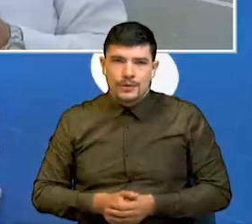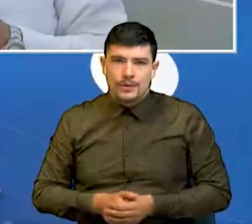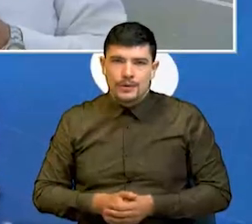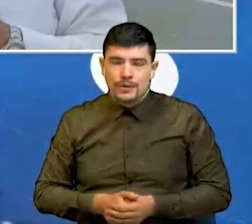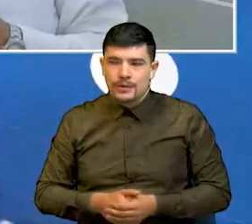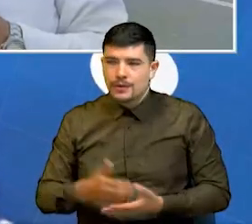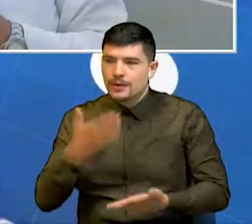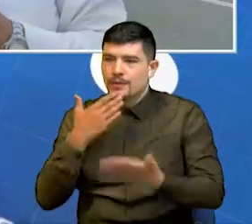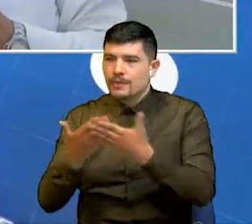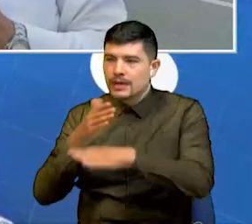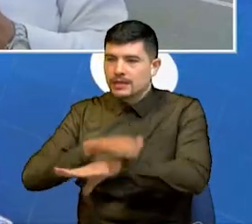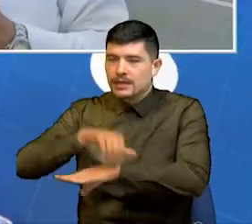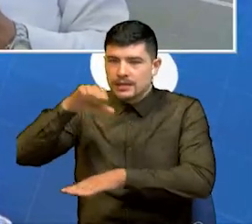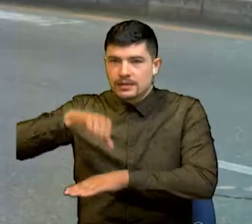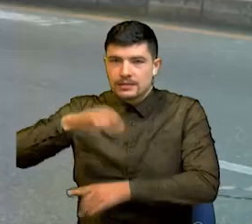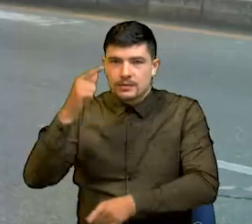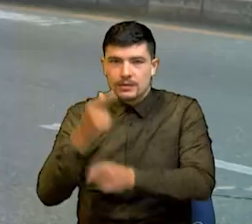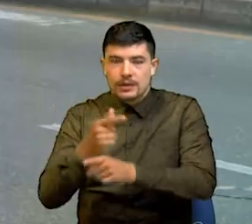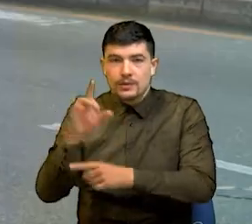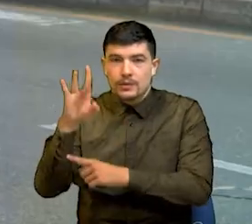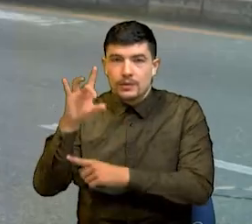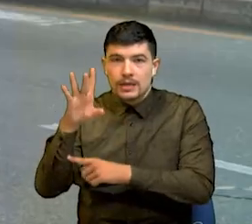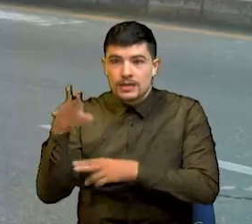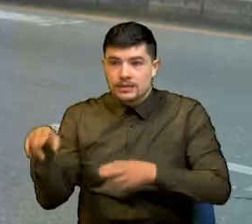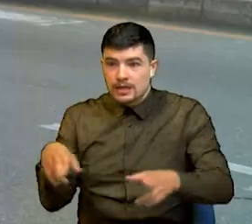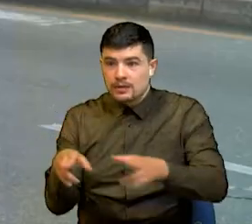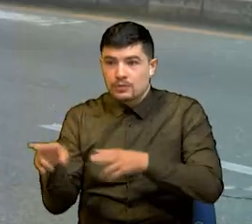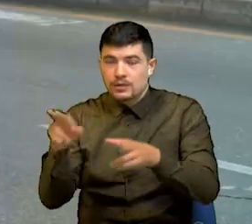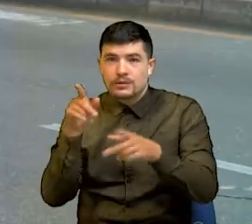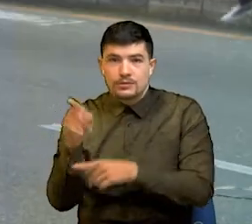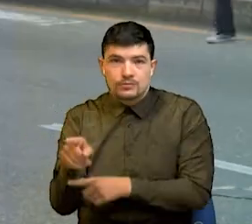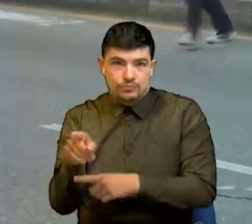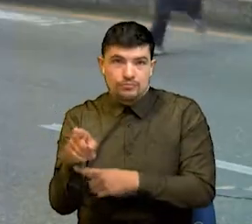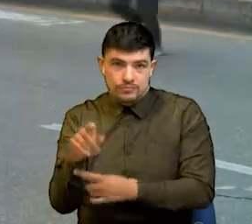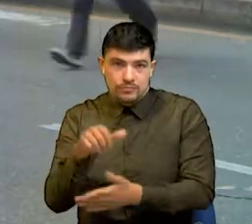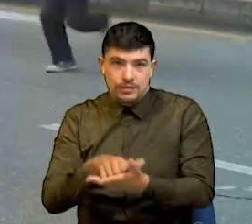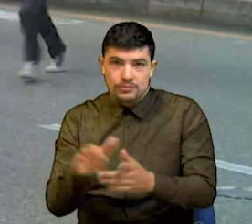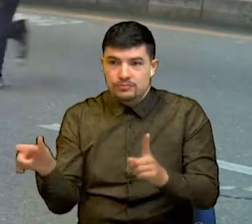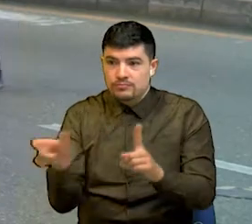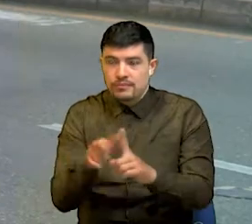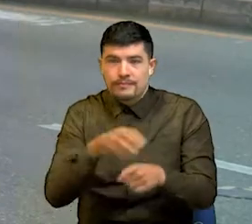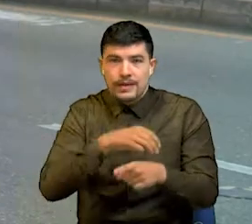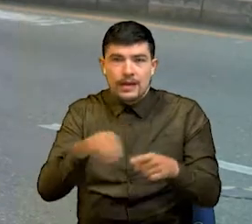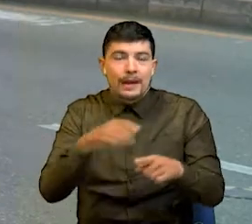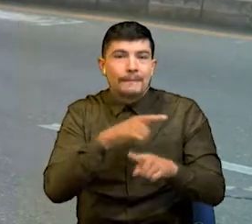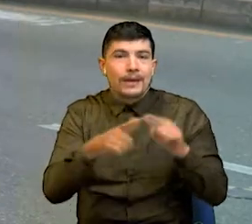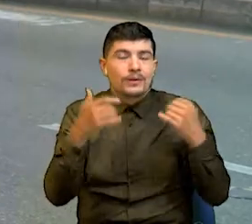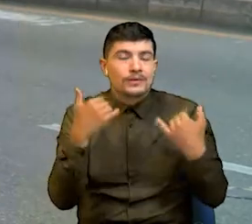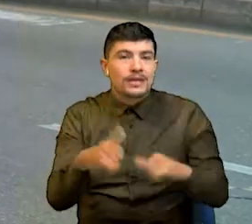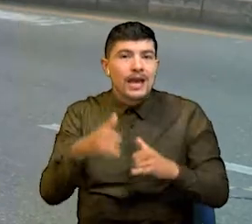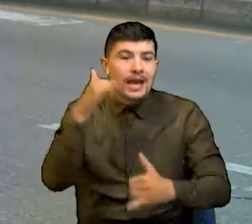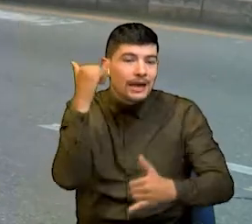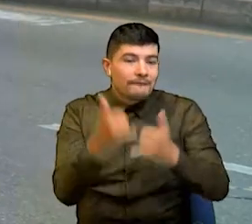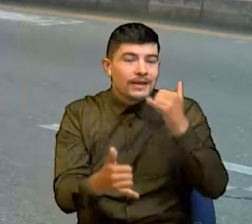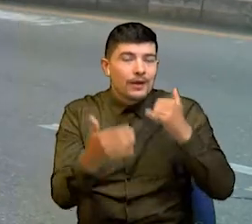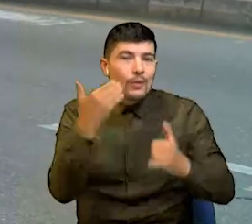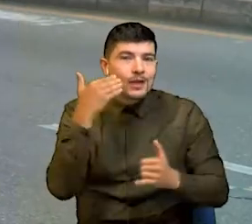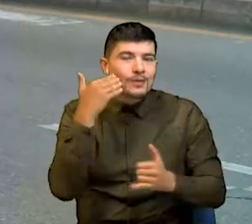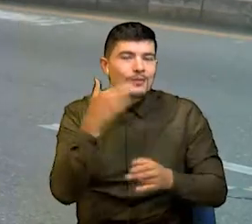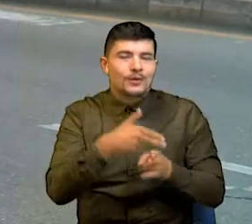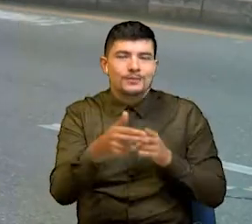por las tardes pues son 15 rutas que complementan a metrolínea estas llegarán a su fin a partir del primero de